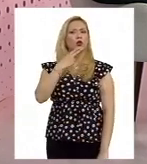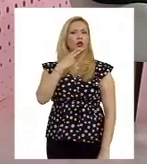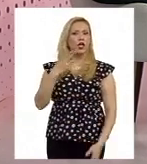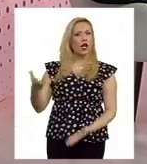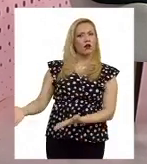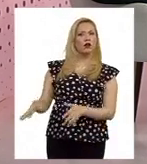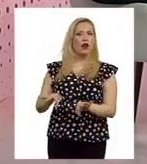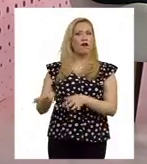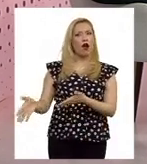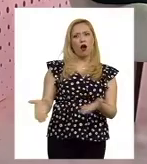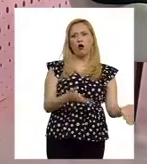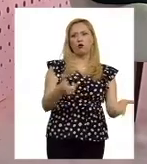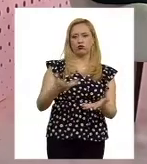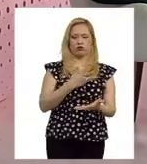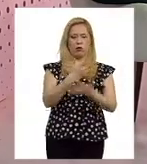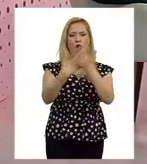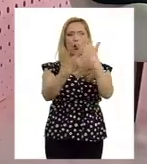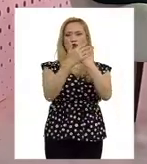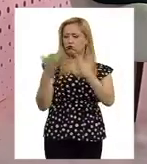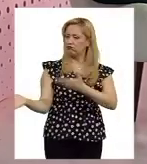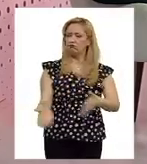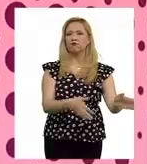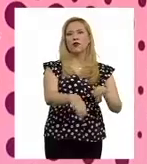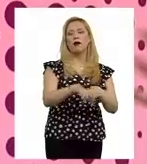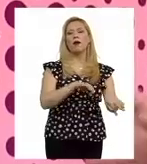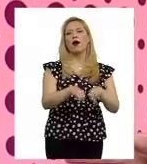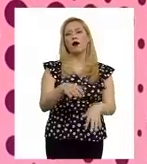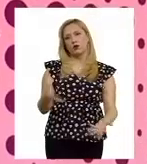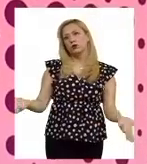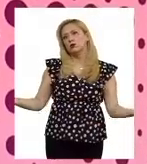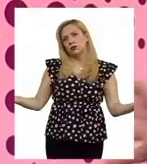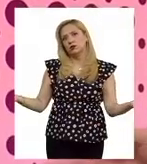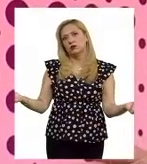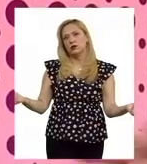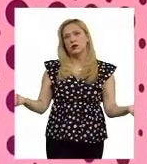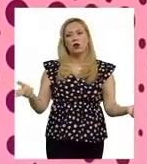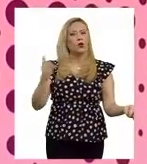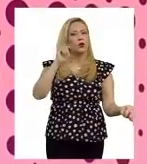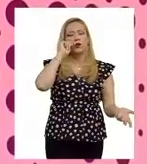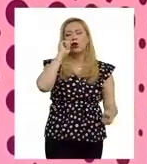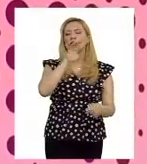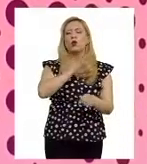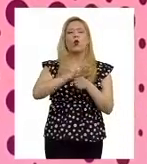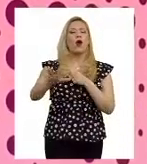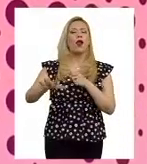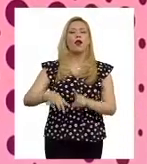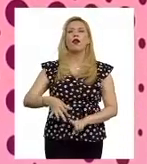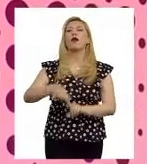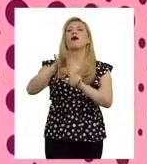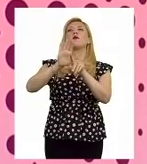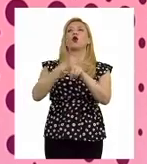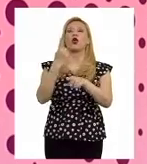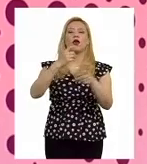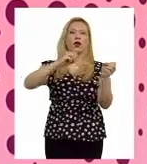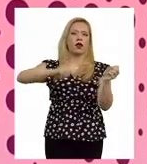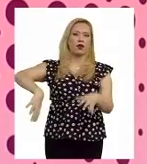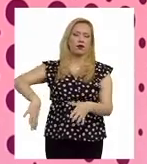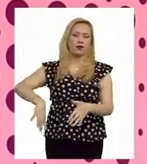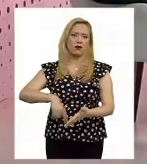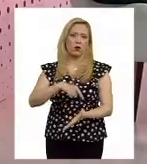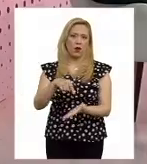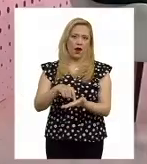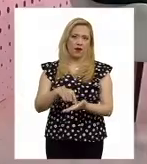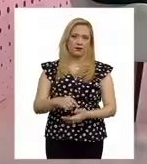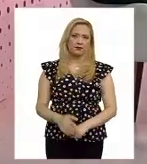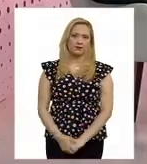su economía. Y ahí son otros retos, ¿no? No importa cuál es la causa del desplazamiento. Viviana, en